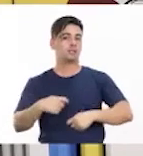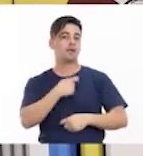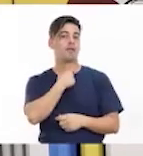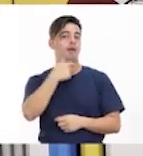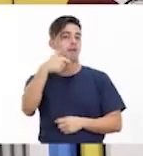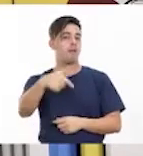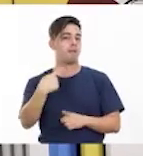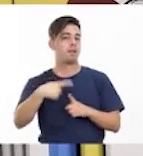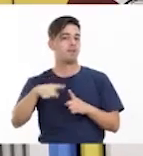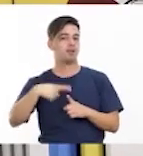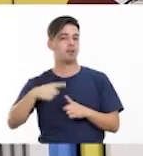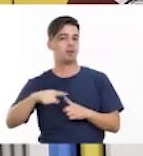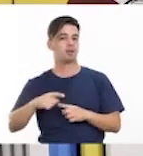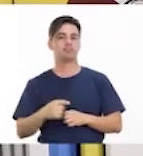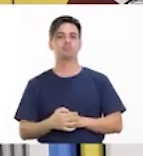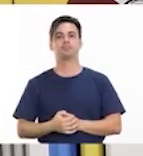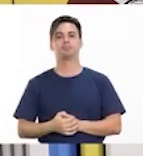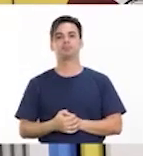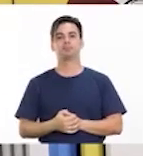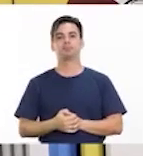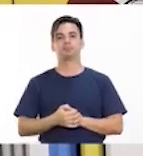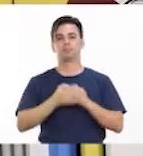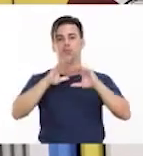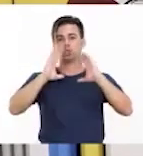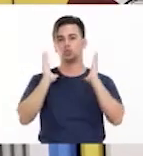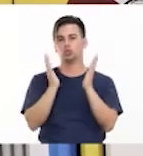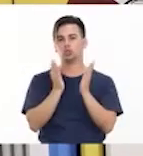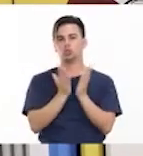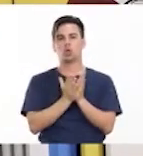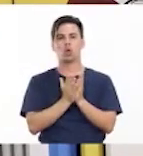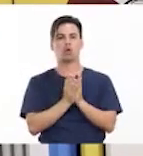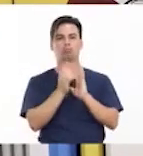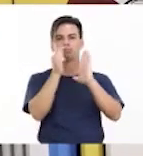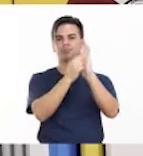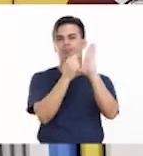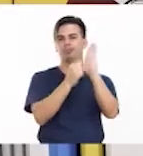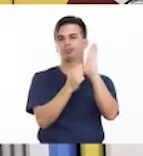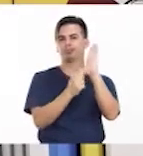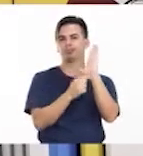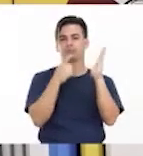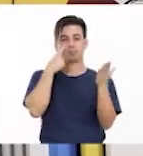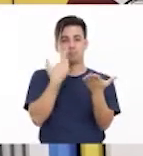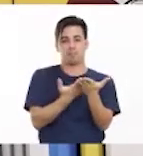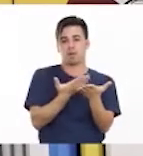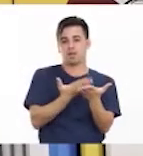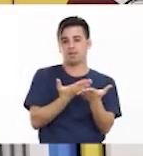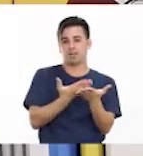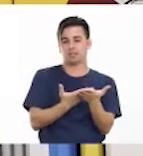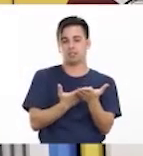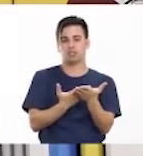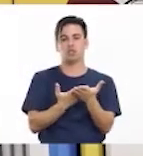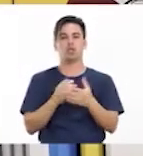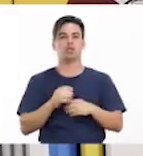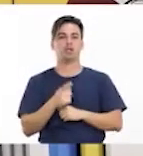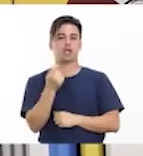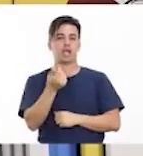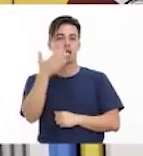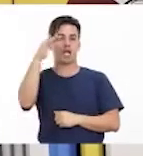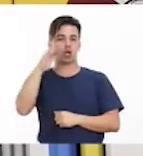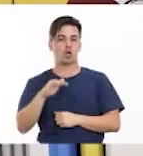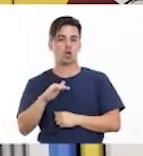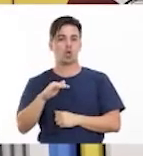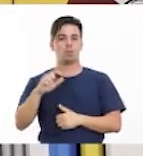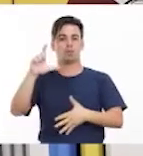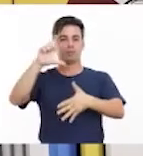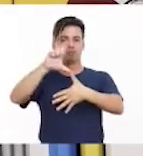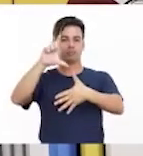Ustedes deberán ejemplificar todas las manifestaciones de esta tendencia a lo largo del